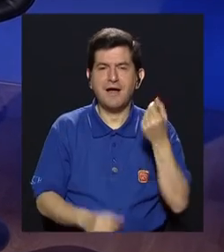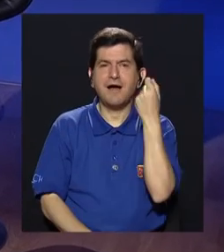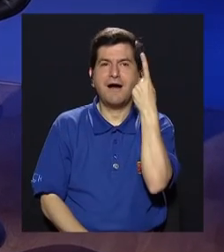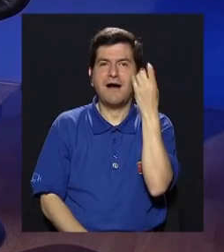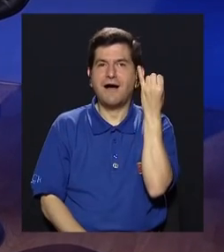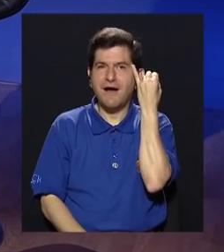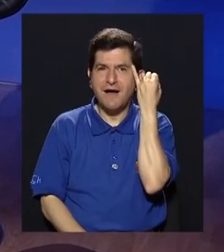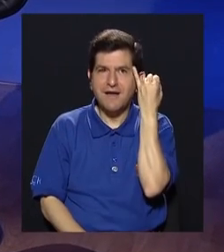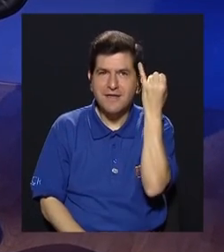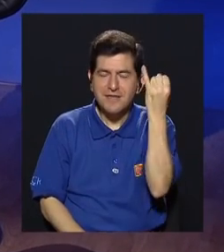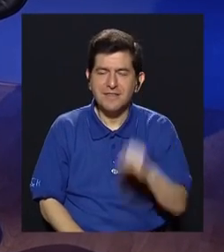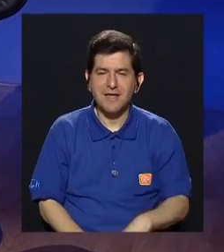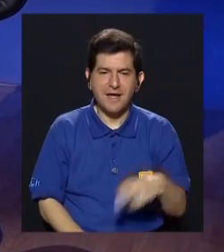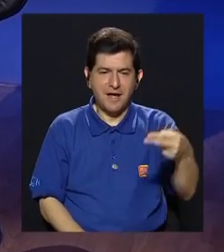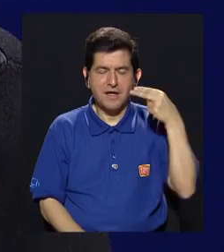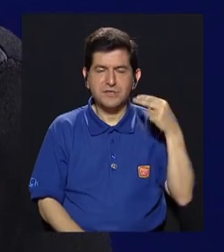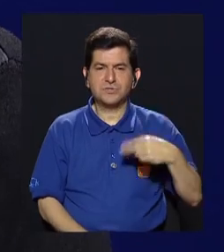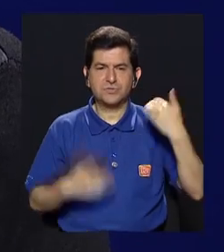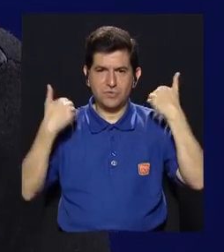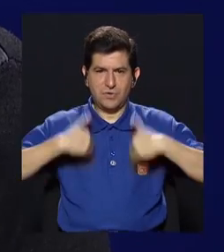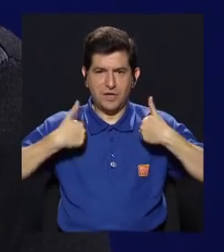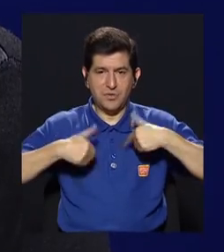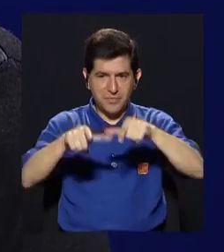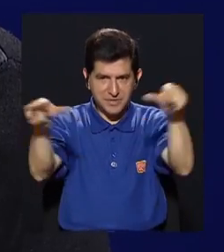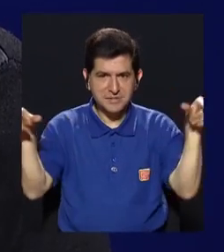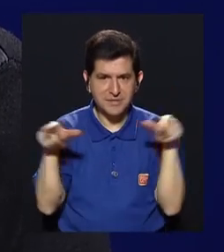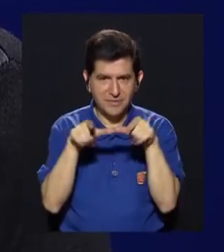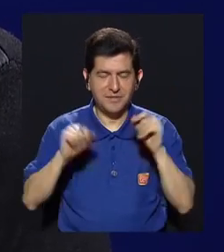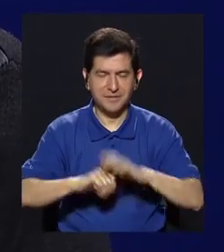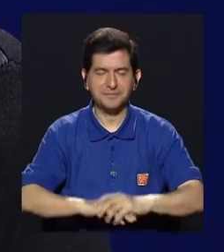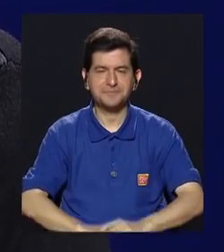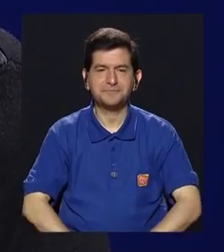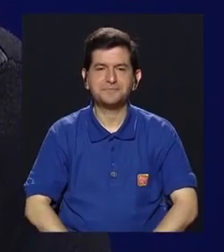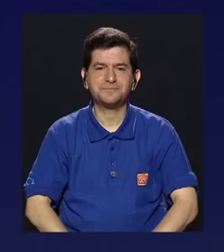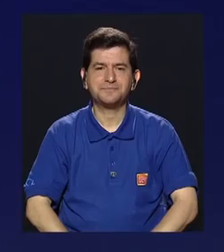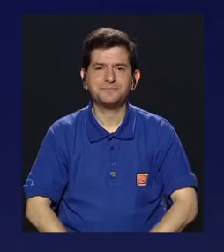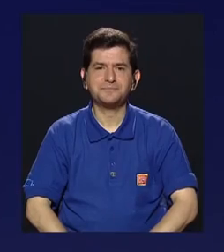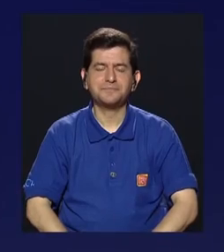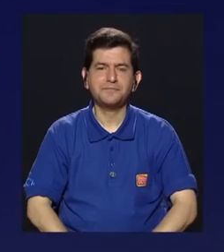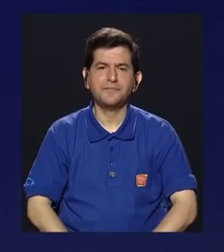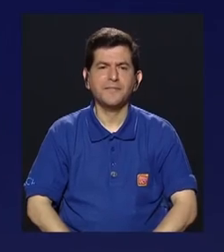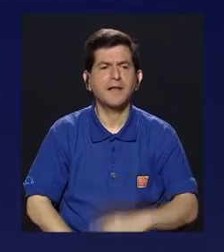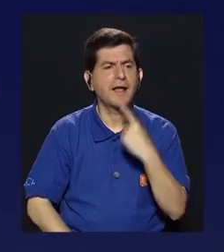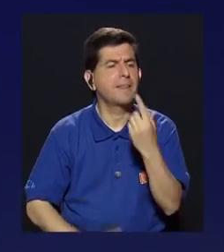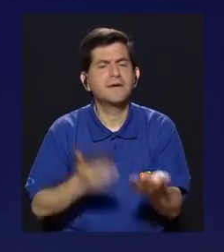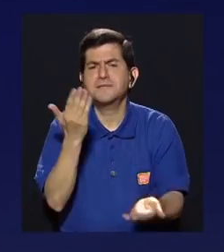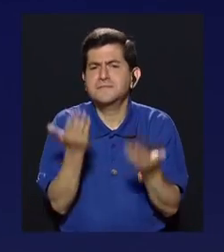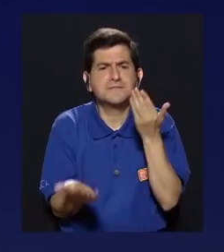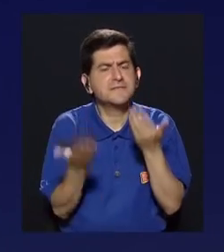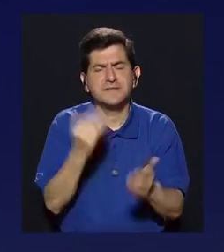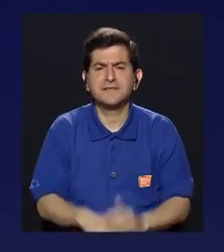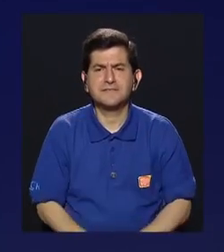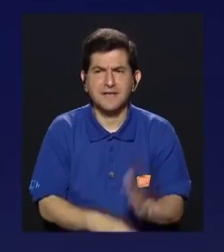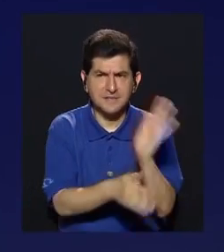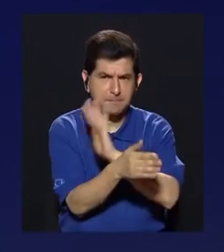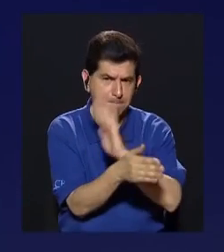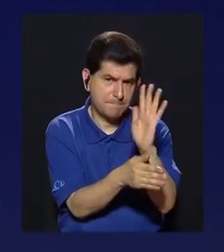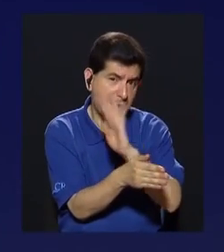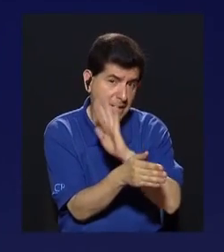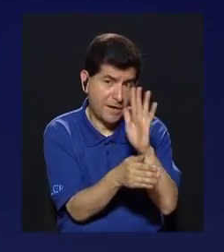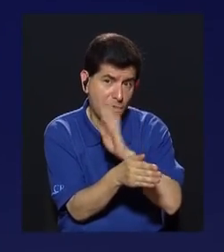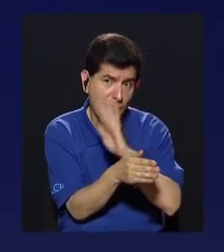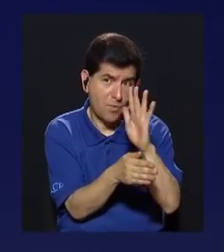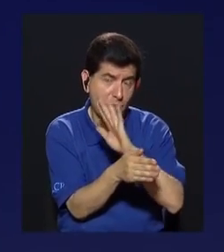entienda la historia de estos hombres desde ese lugar si yo podría decir que esta